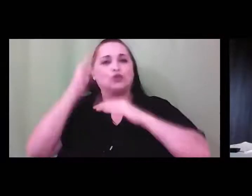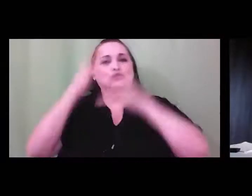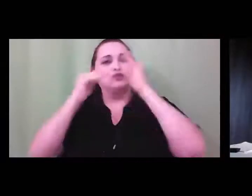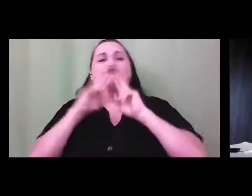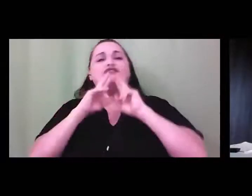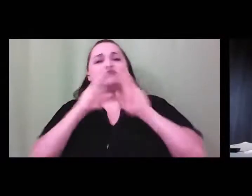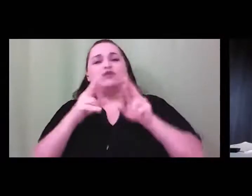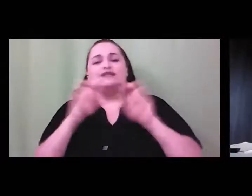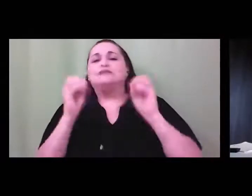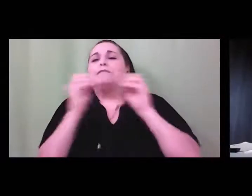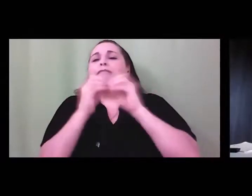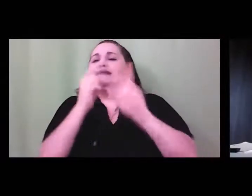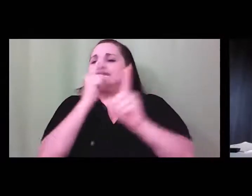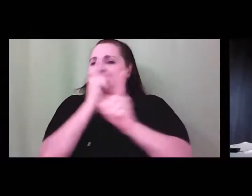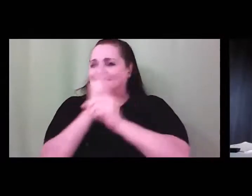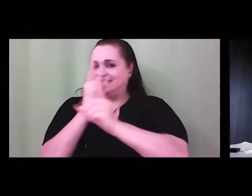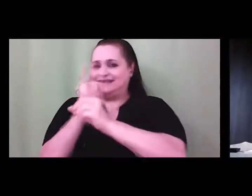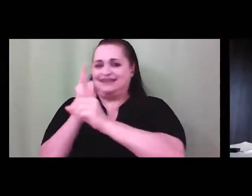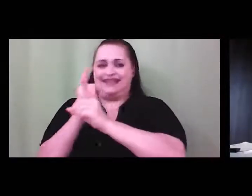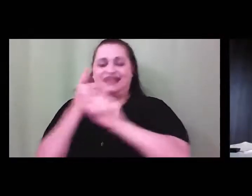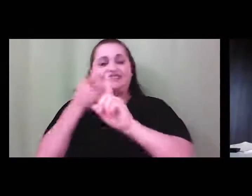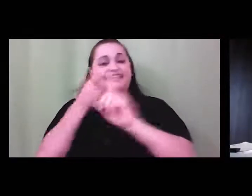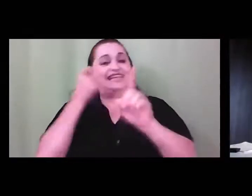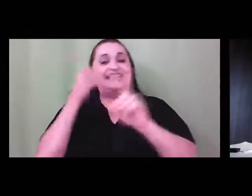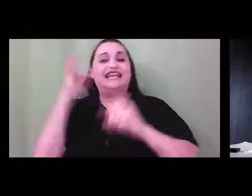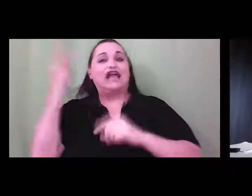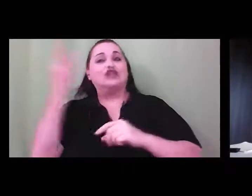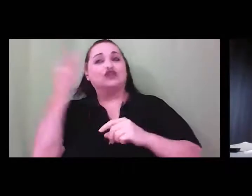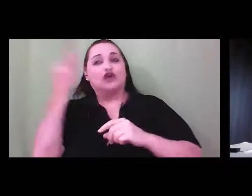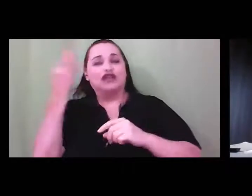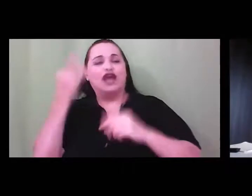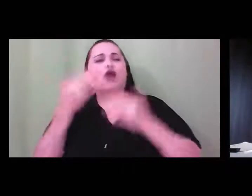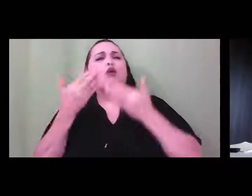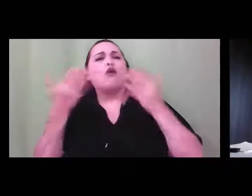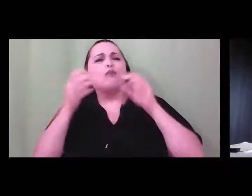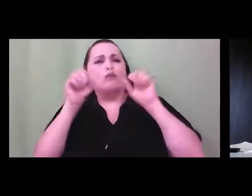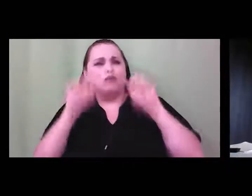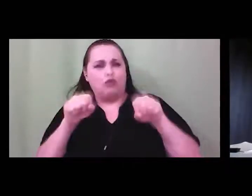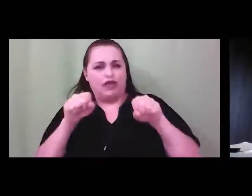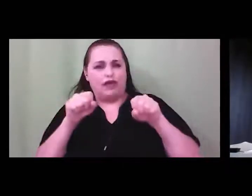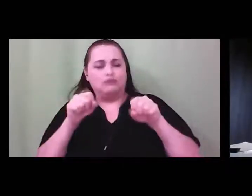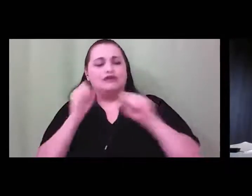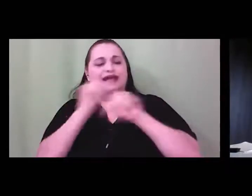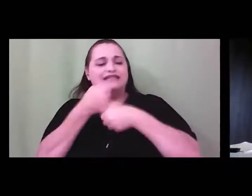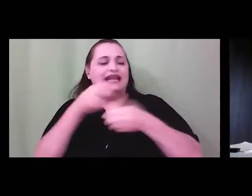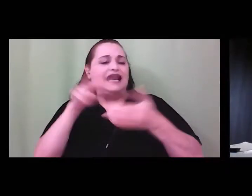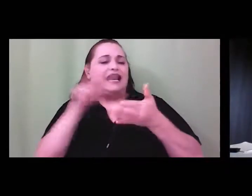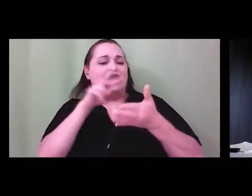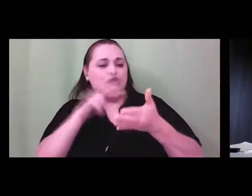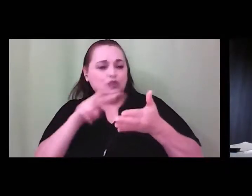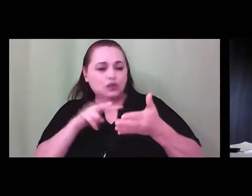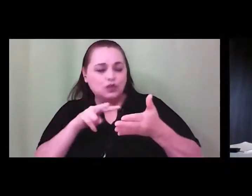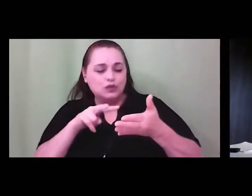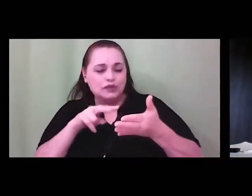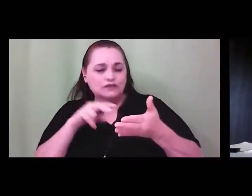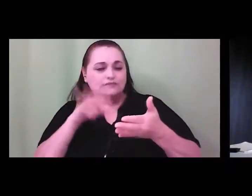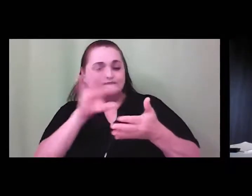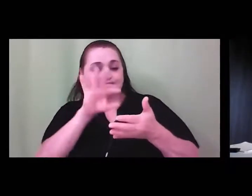más acertadas. Desde la teoría, ¿cómo podemos hacer lecturas para